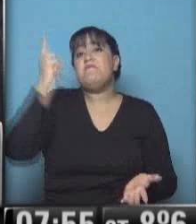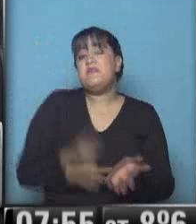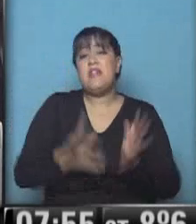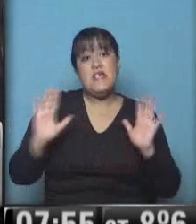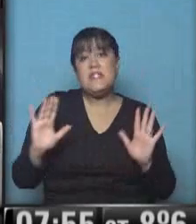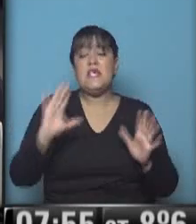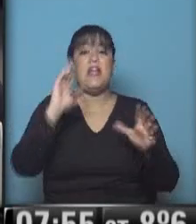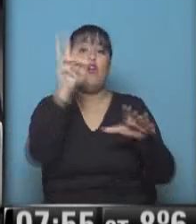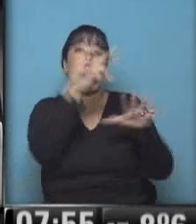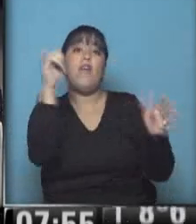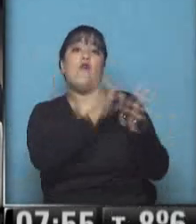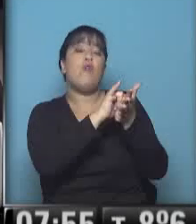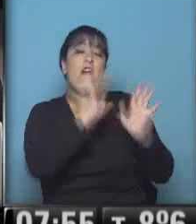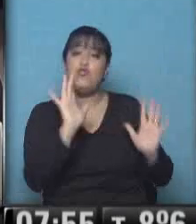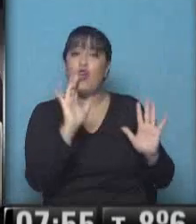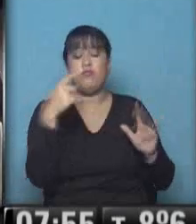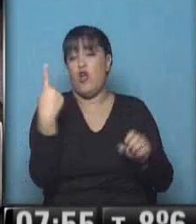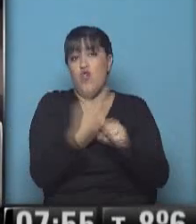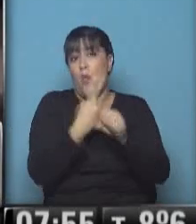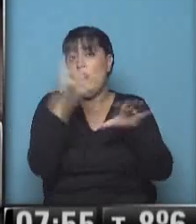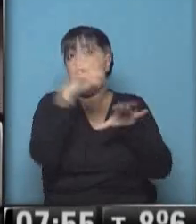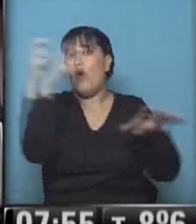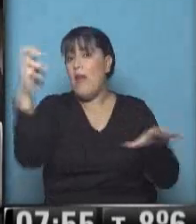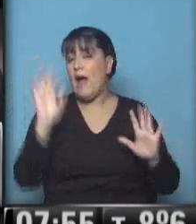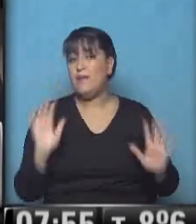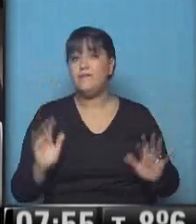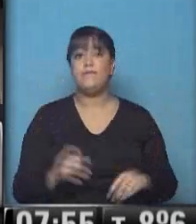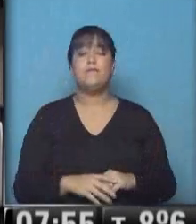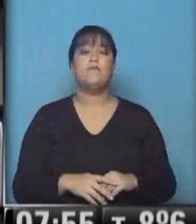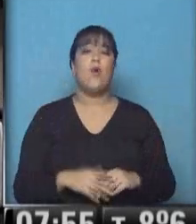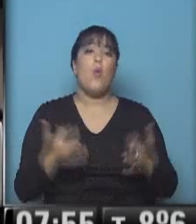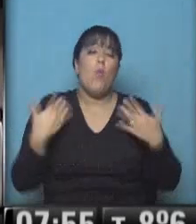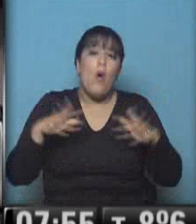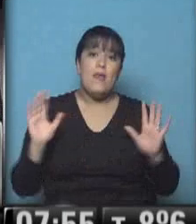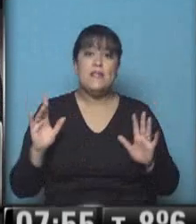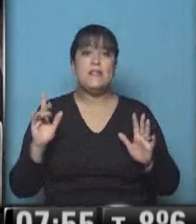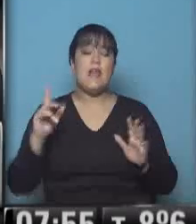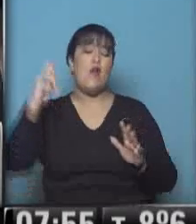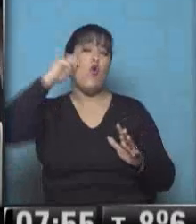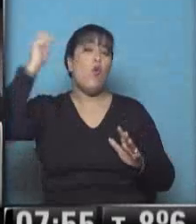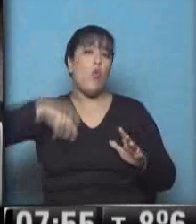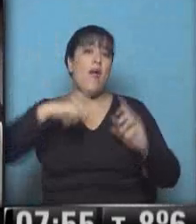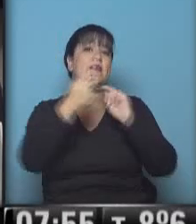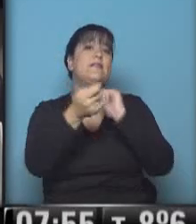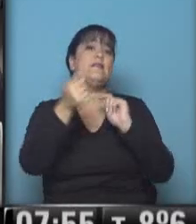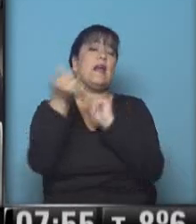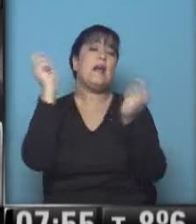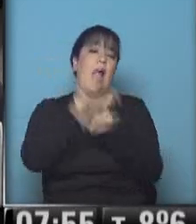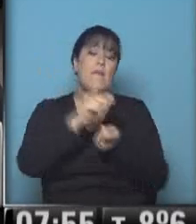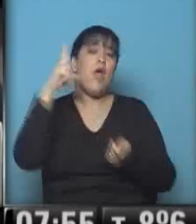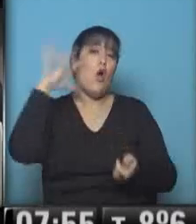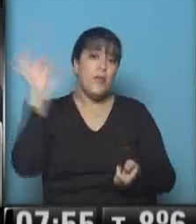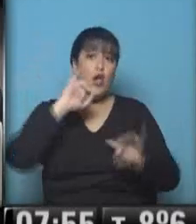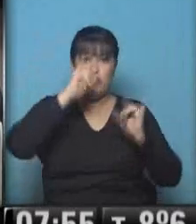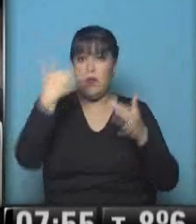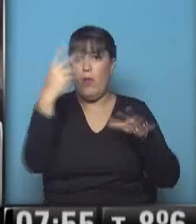actual El problema es que no estarían cobrando salvo que le cambien eh eh la voluntad o la decisión al juez griesa eh este este